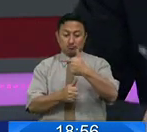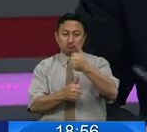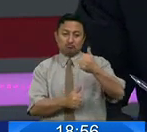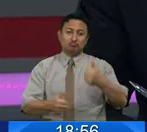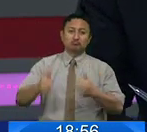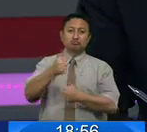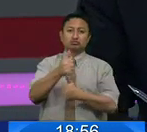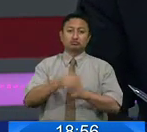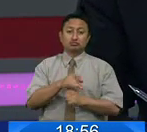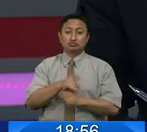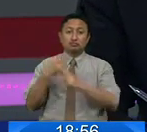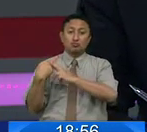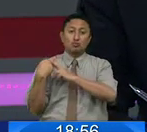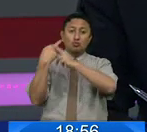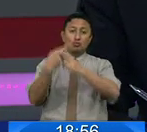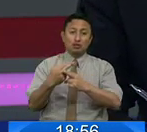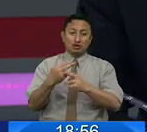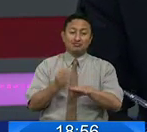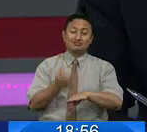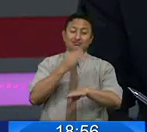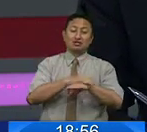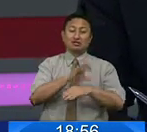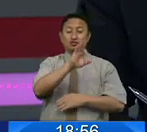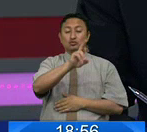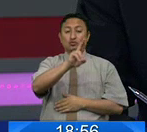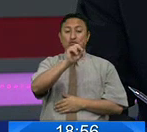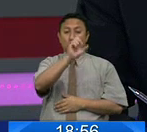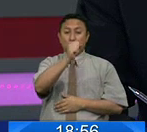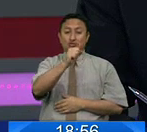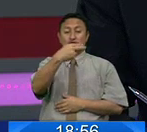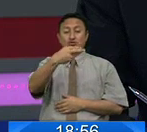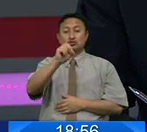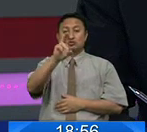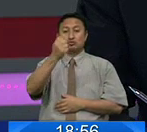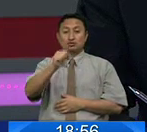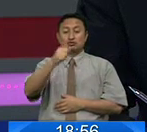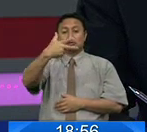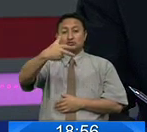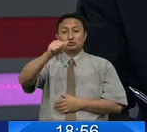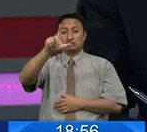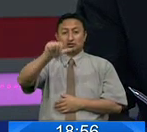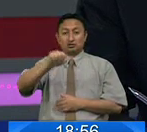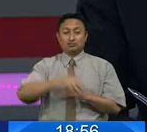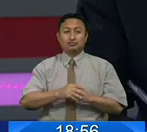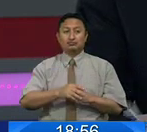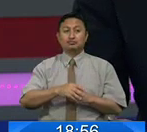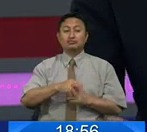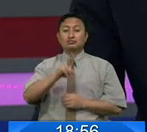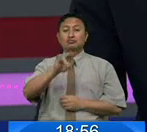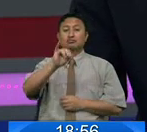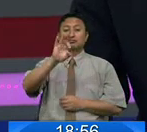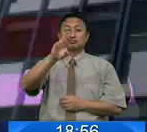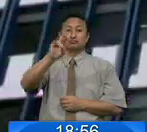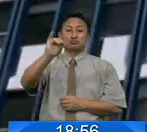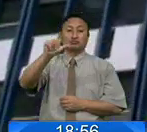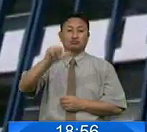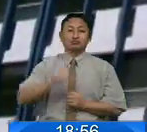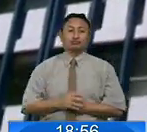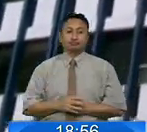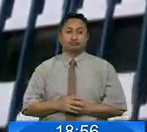ocuparían los cargos de los cesados carlos suárez walter gómez rosa cha la victoria de sintonía queremos